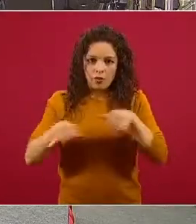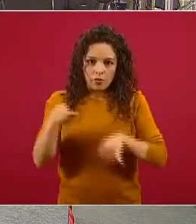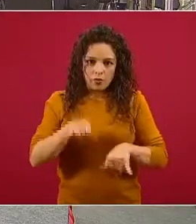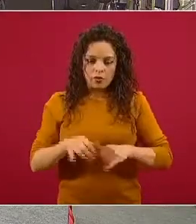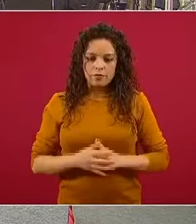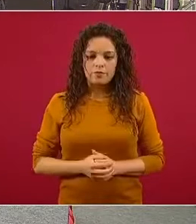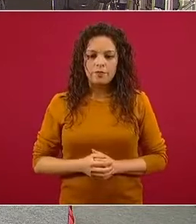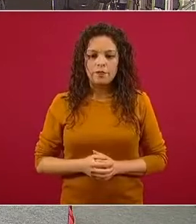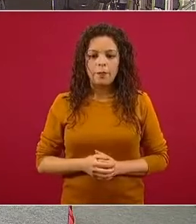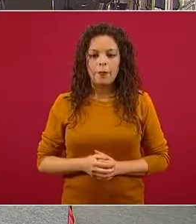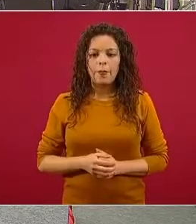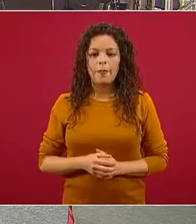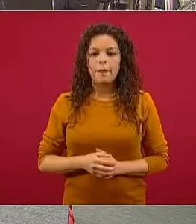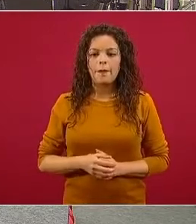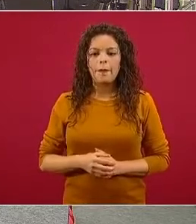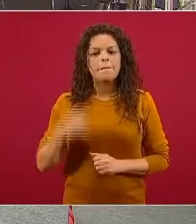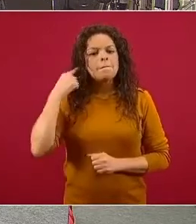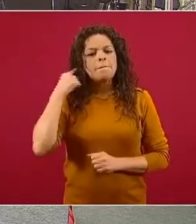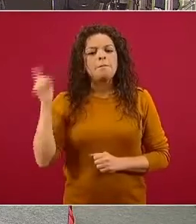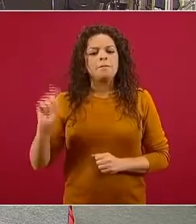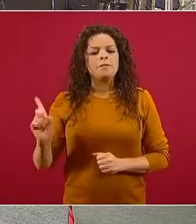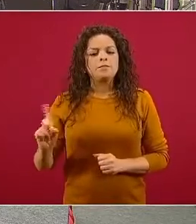La fecha.